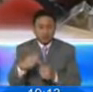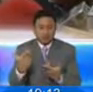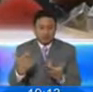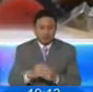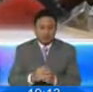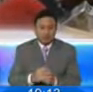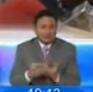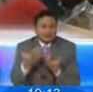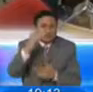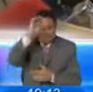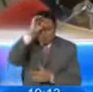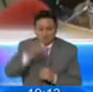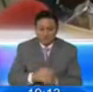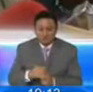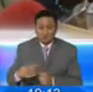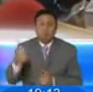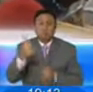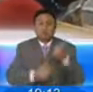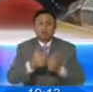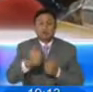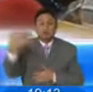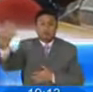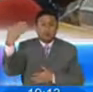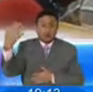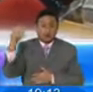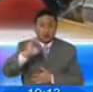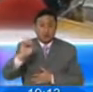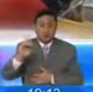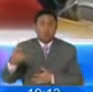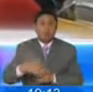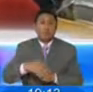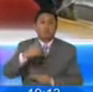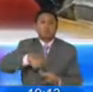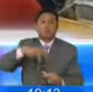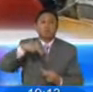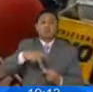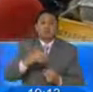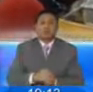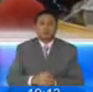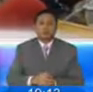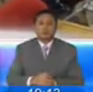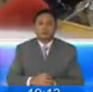definimos si como candidato a la alcaldía o a la prefectura